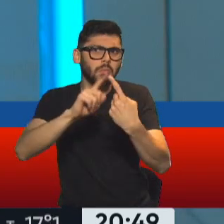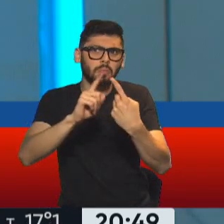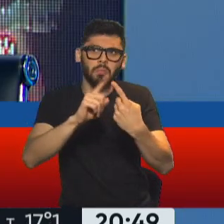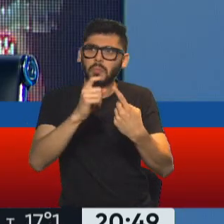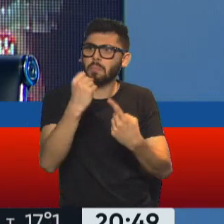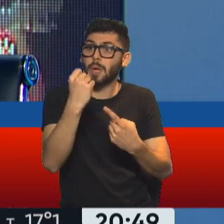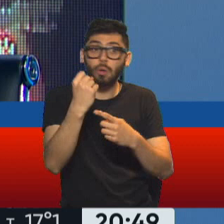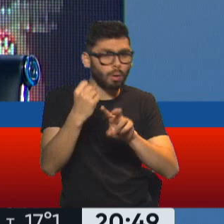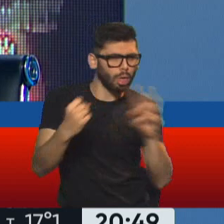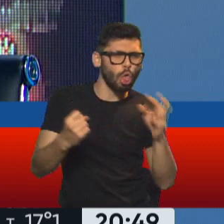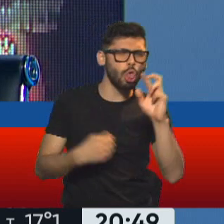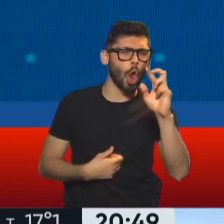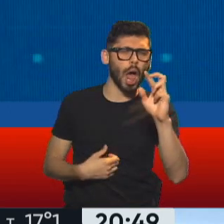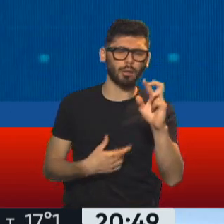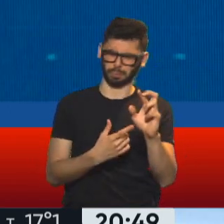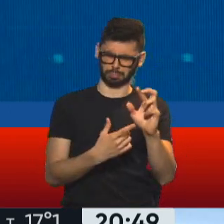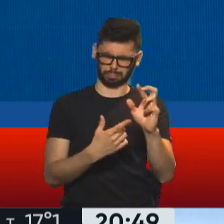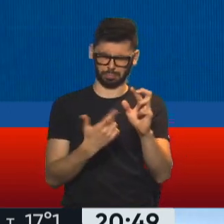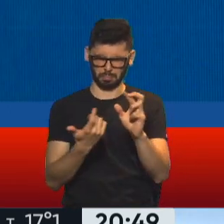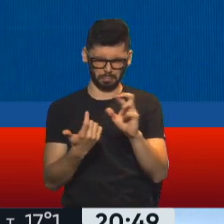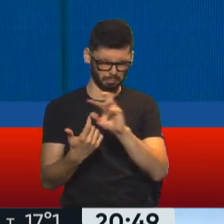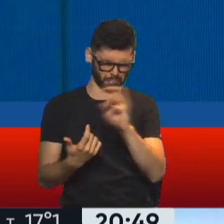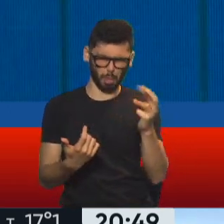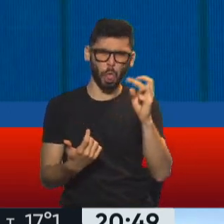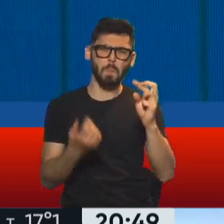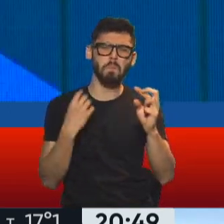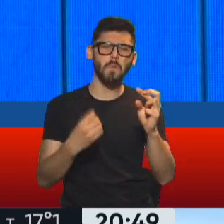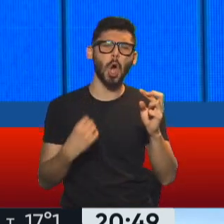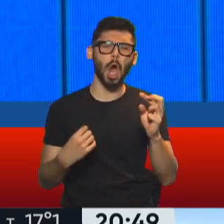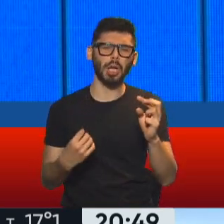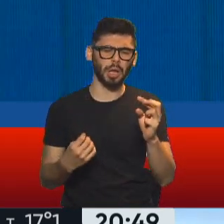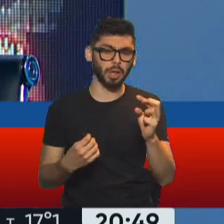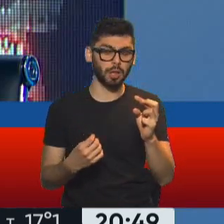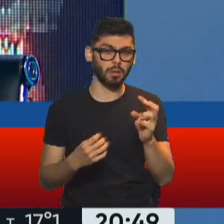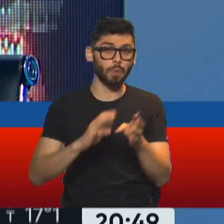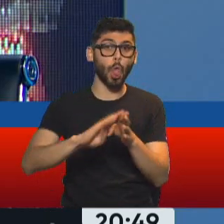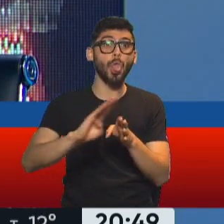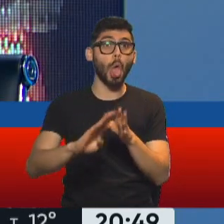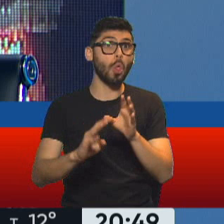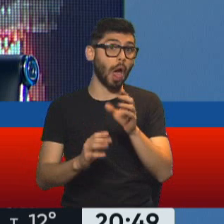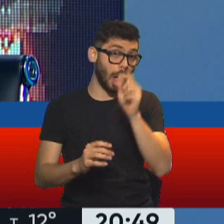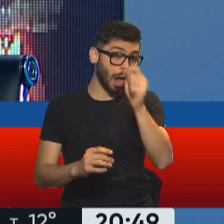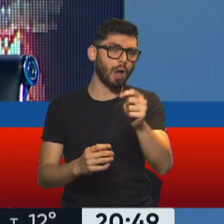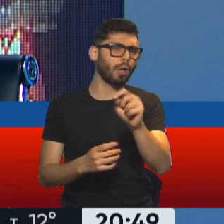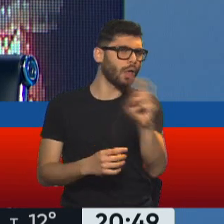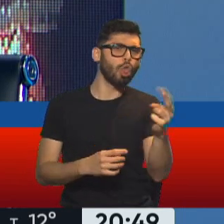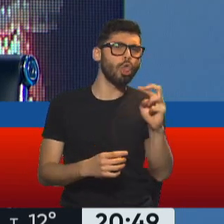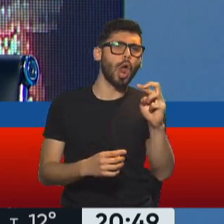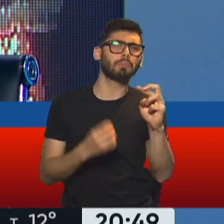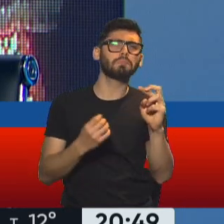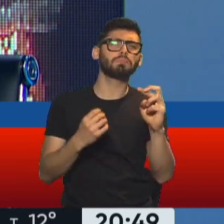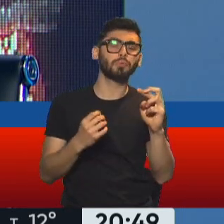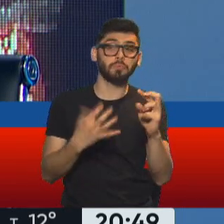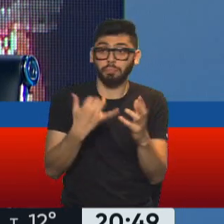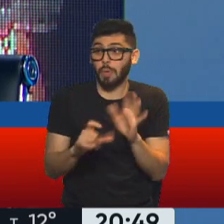moneda extranjera, con lo cual no hay ninguna explicación de por qué se dolariza esa deuda, además en el marco de